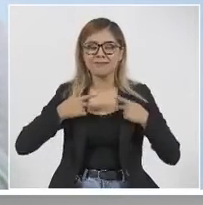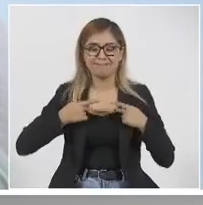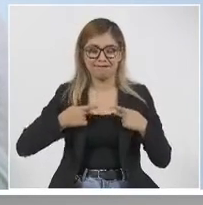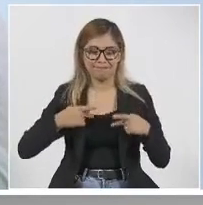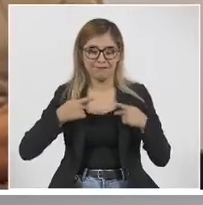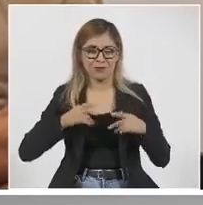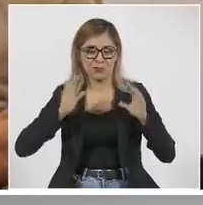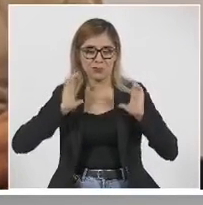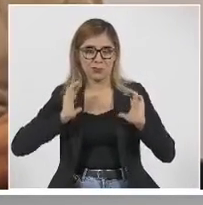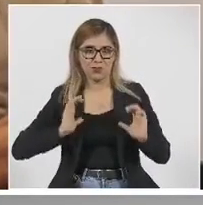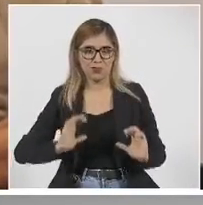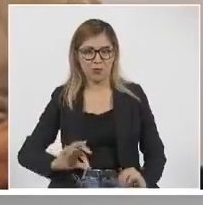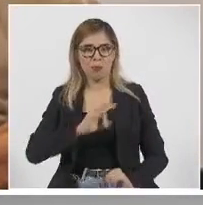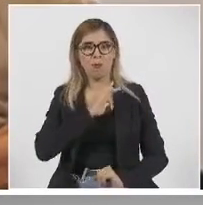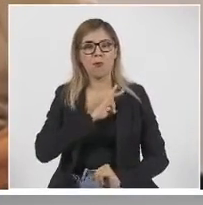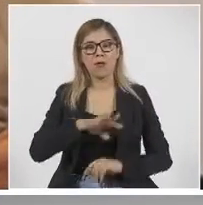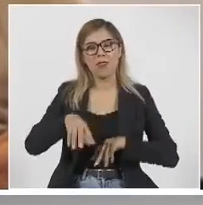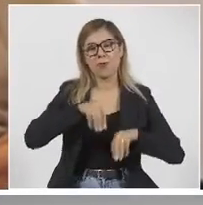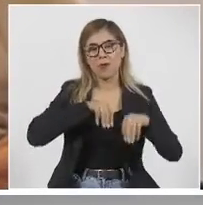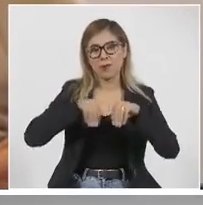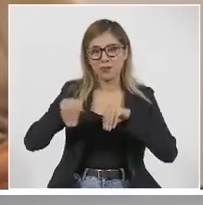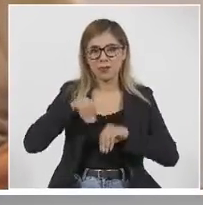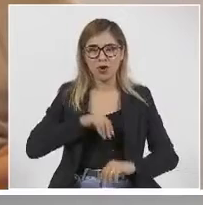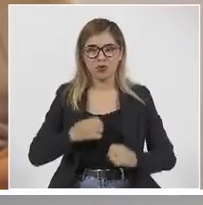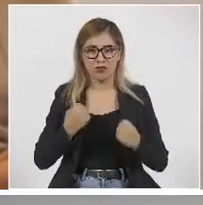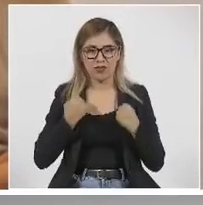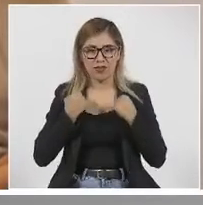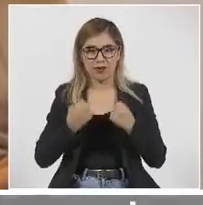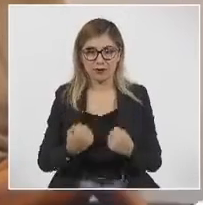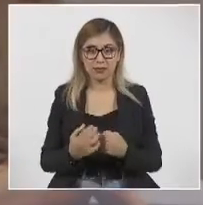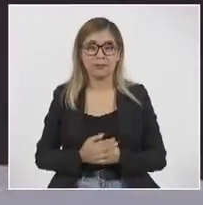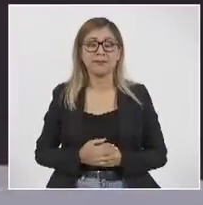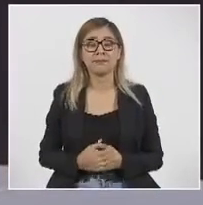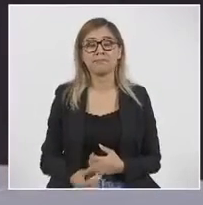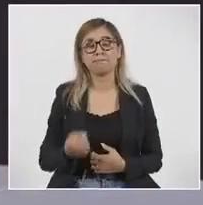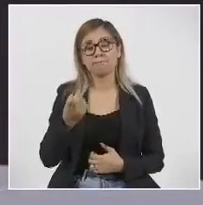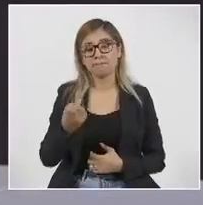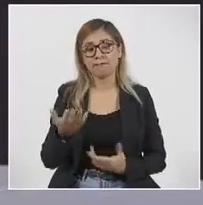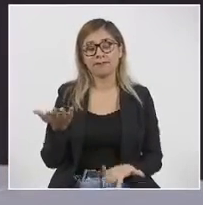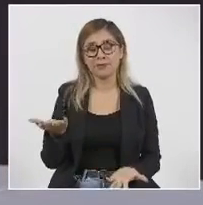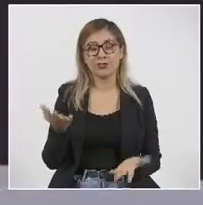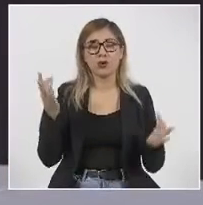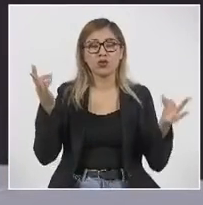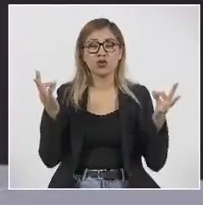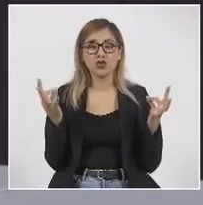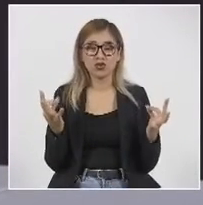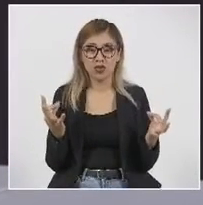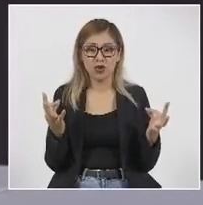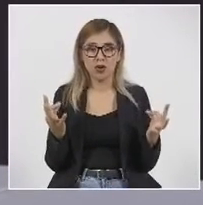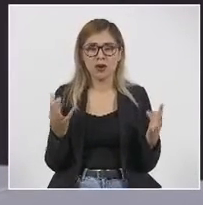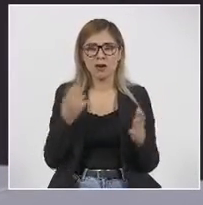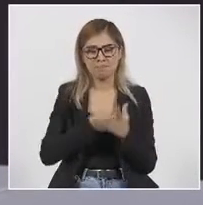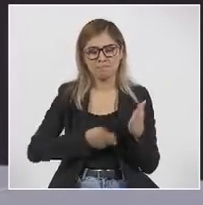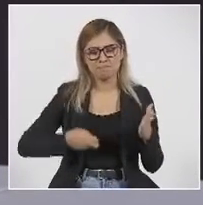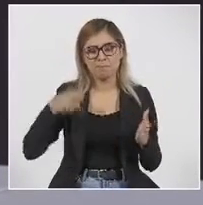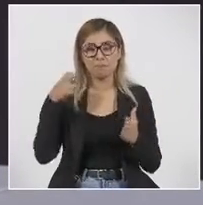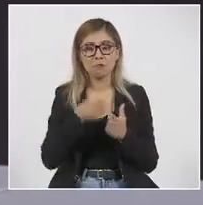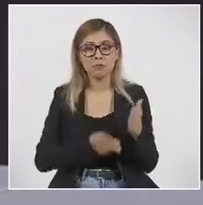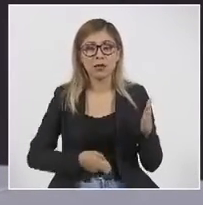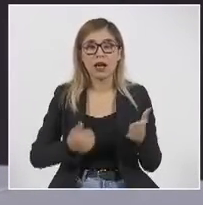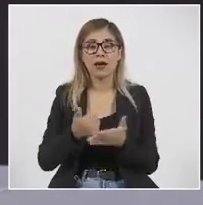recupere su poder, por así decirlo. Entonces, no olvidar que la ciencia del yoga, la disciplina del yoga,